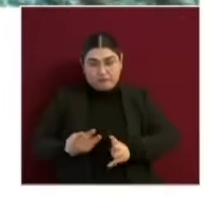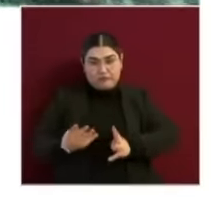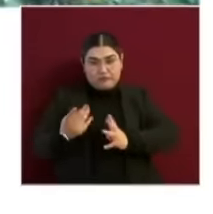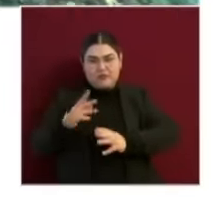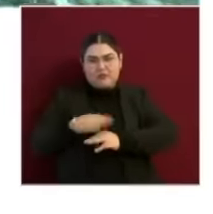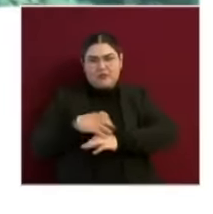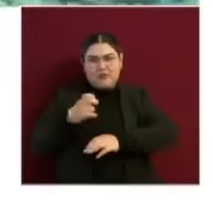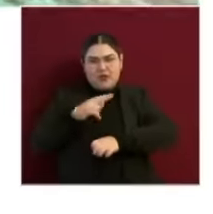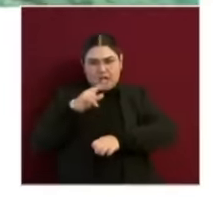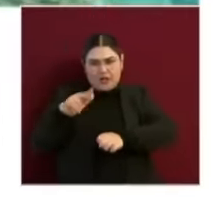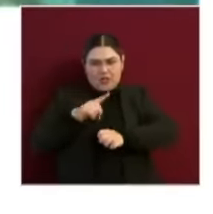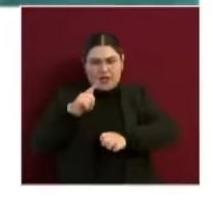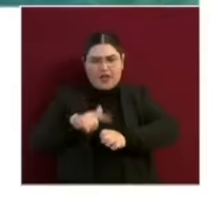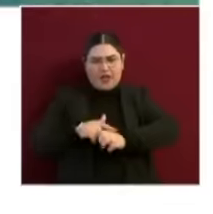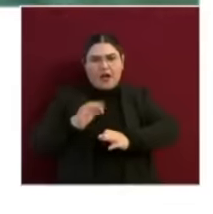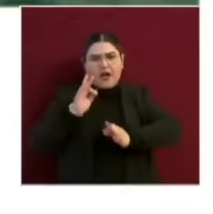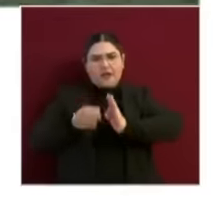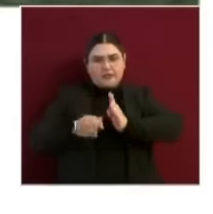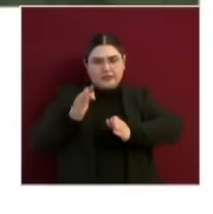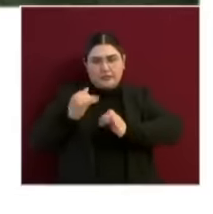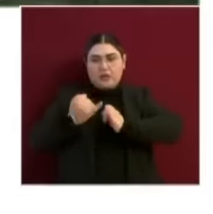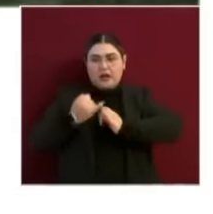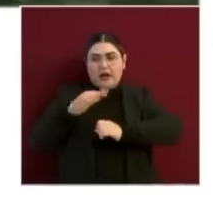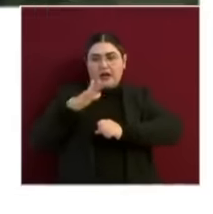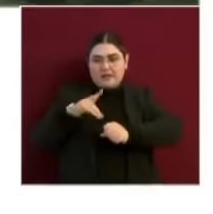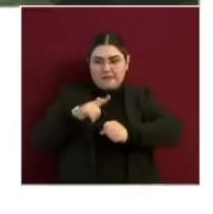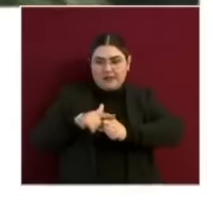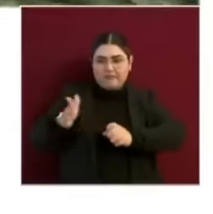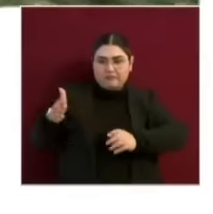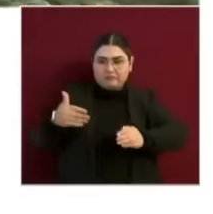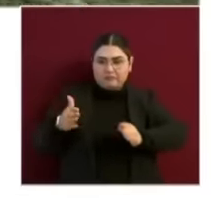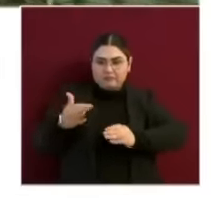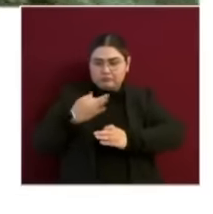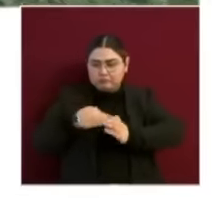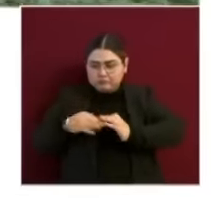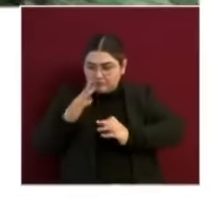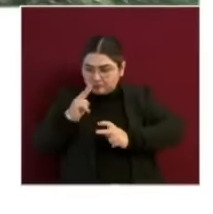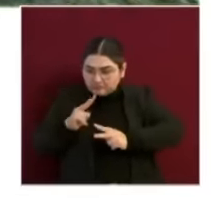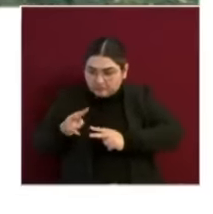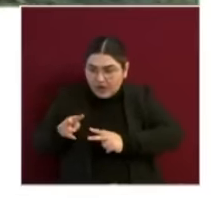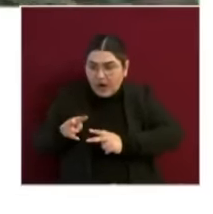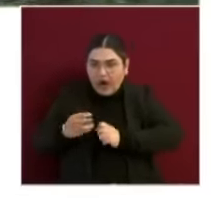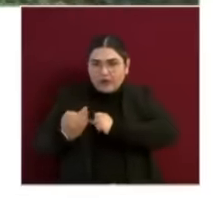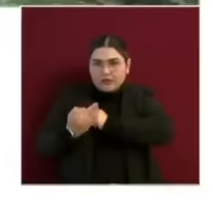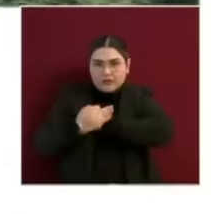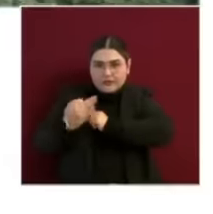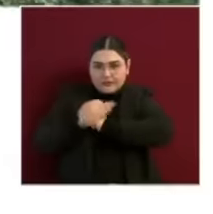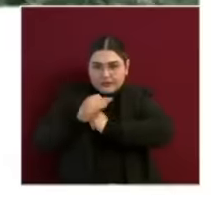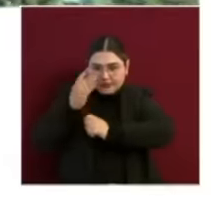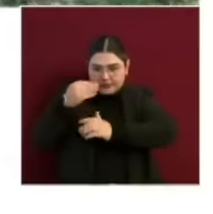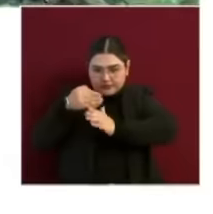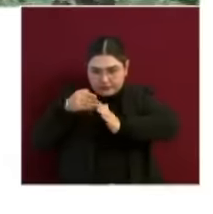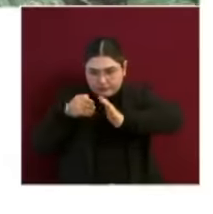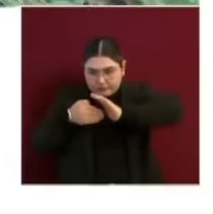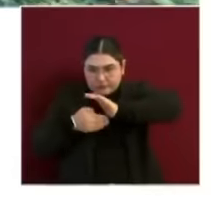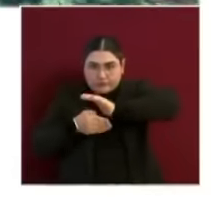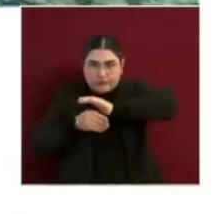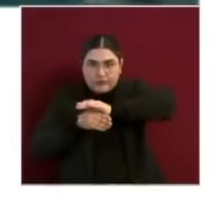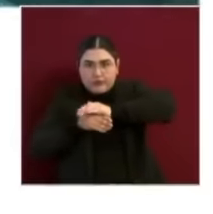adopta. Los animalitos todos los adoptan y van y se protegen ahí de